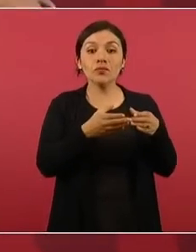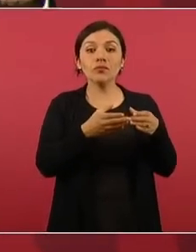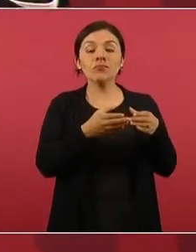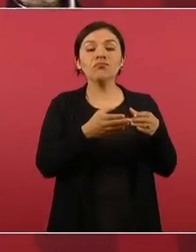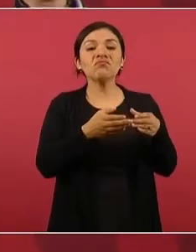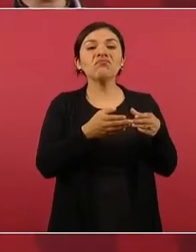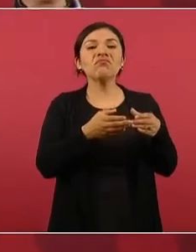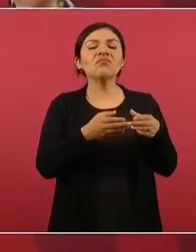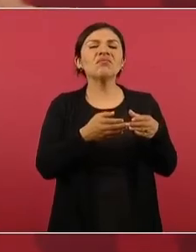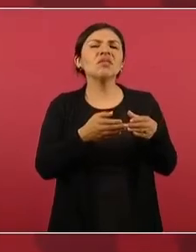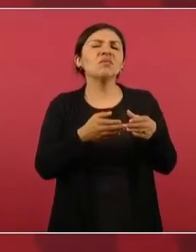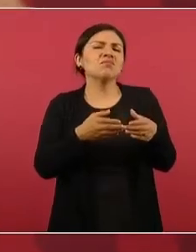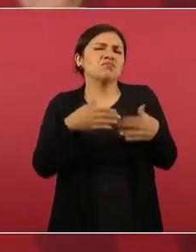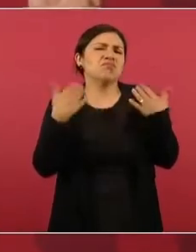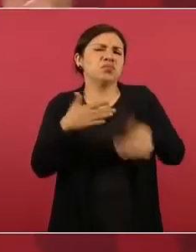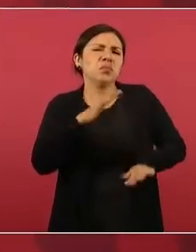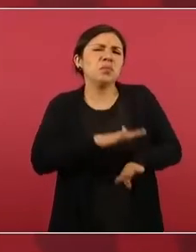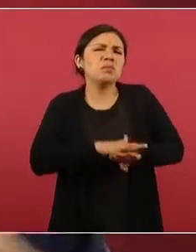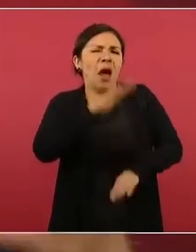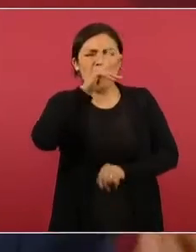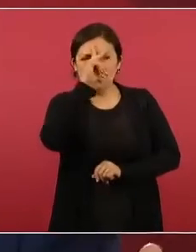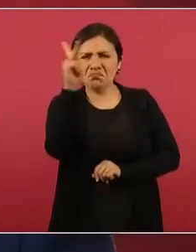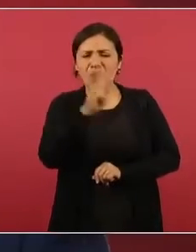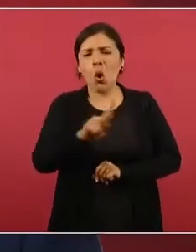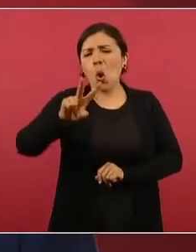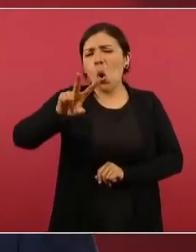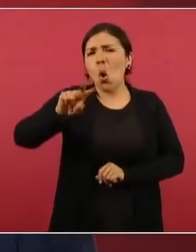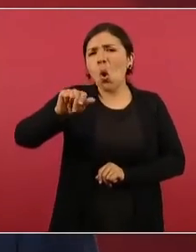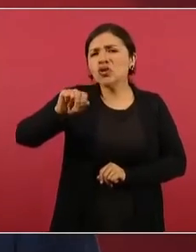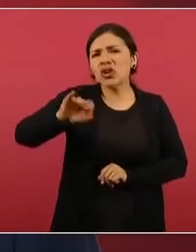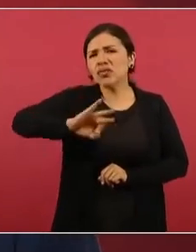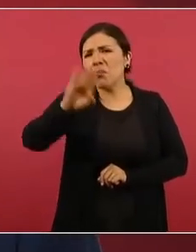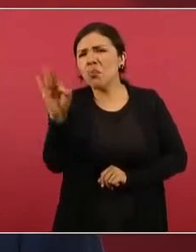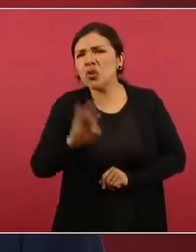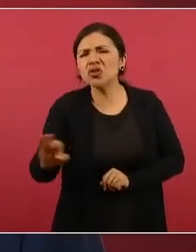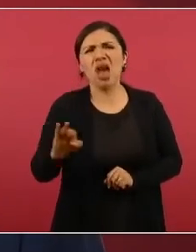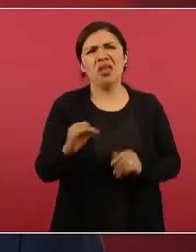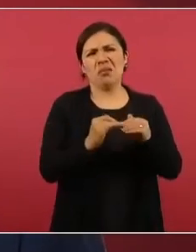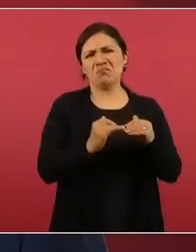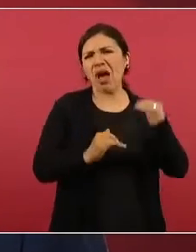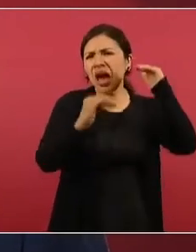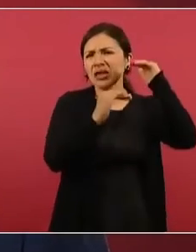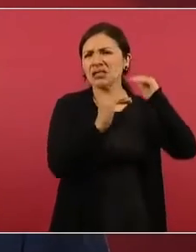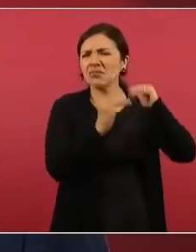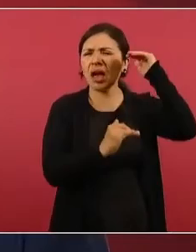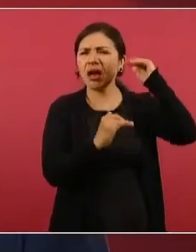con amplias ventajas, 80%, y durante el gobierno